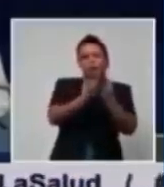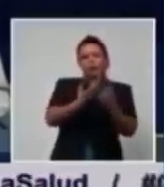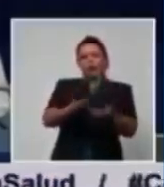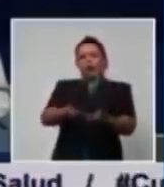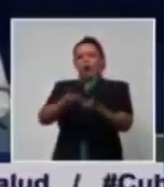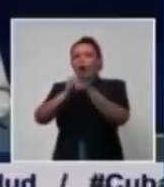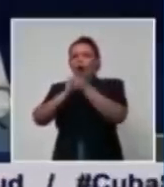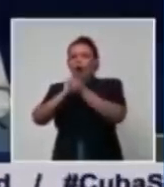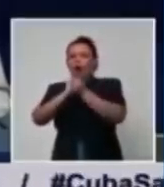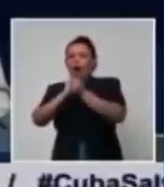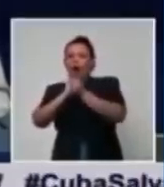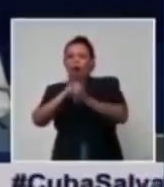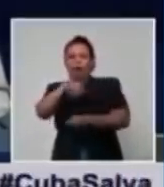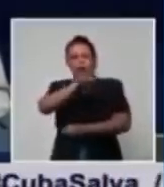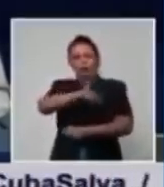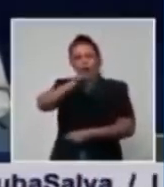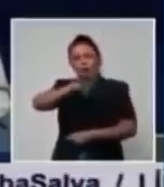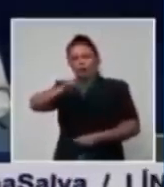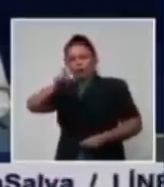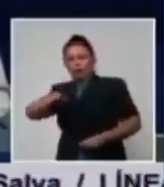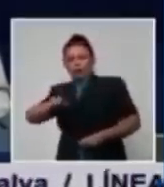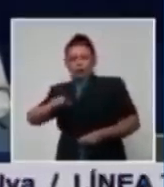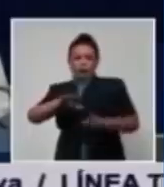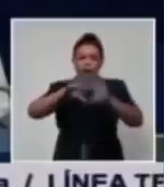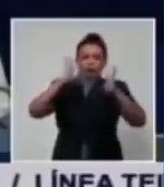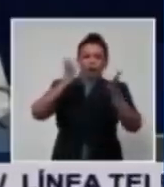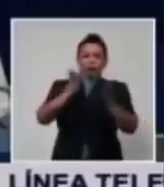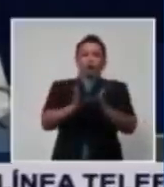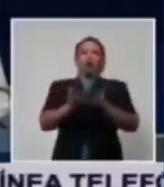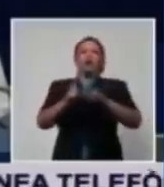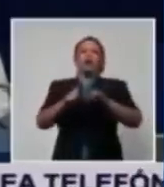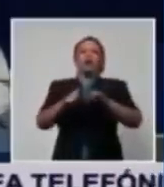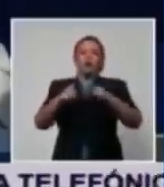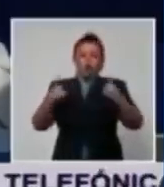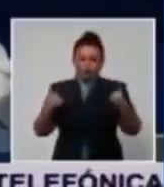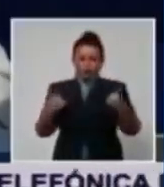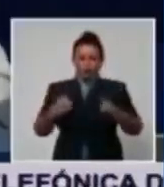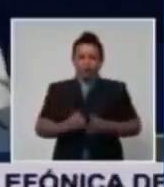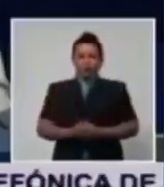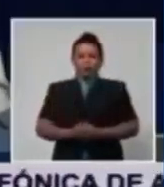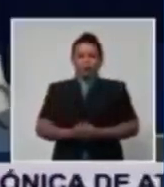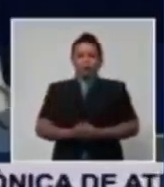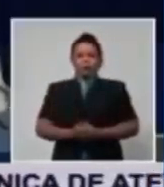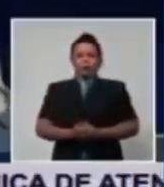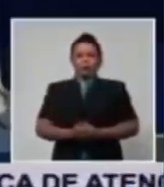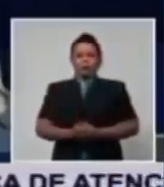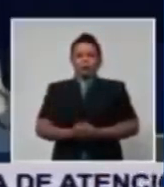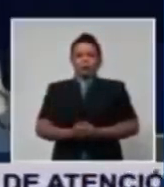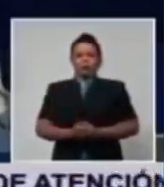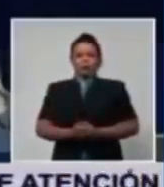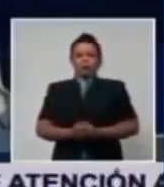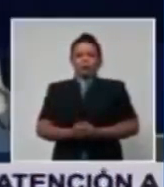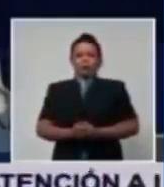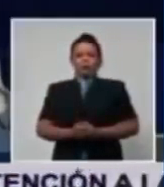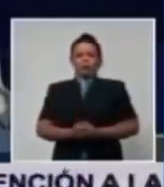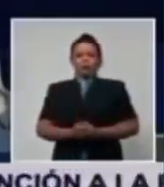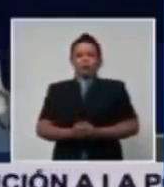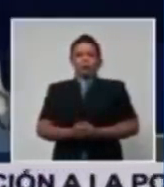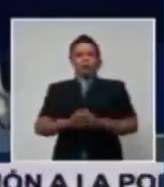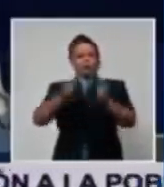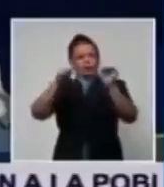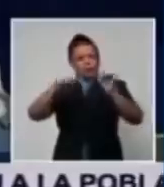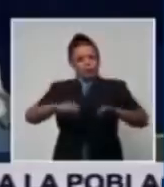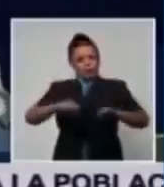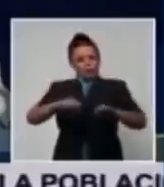y a toda la población, porque realmente en este caso, como está establecido ante